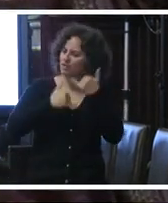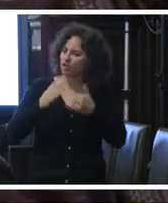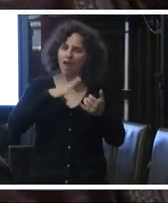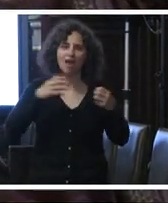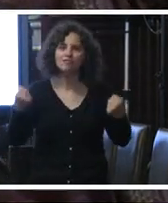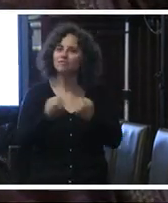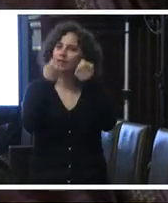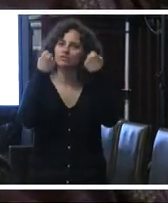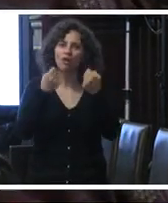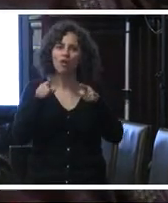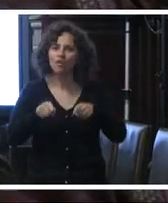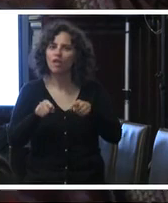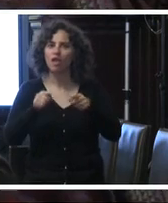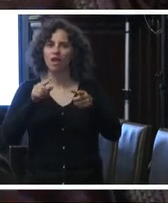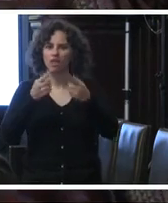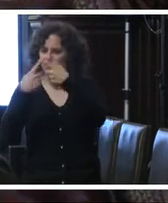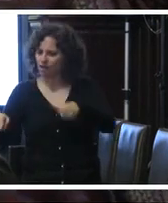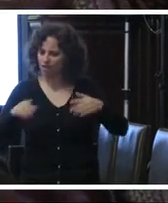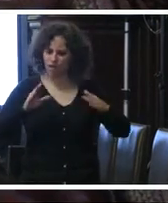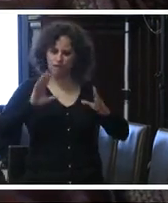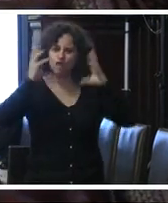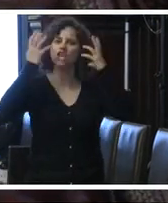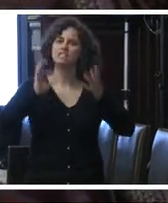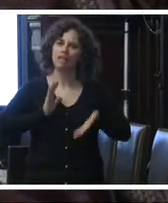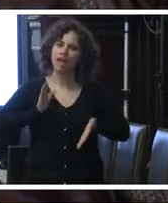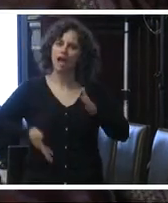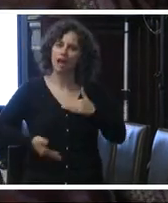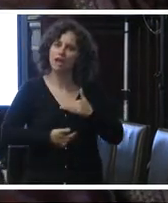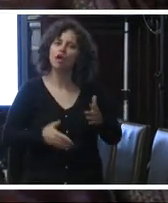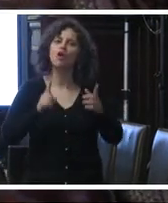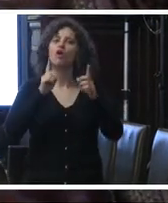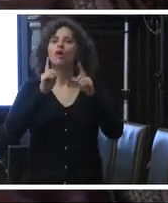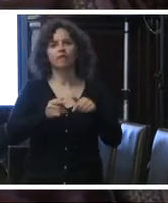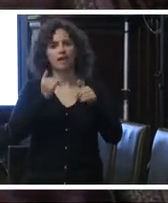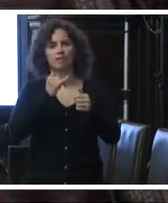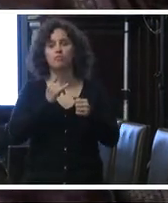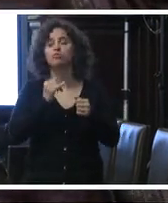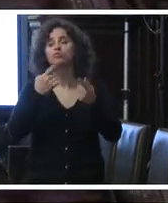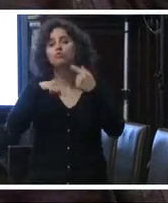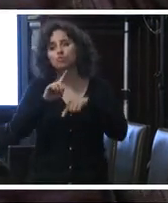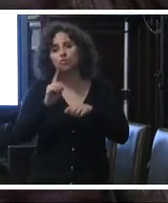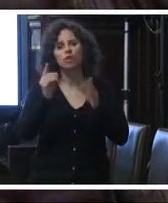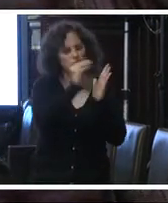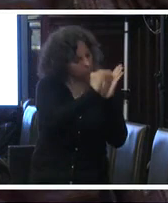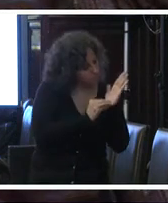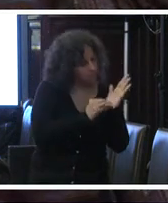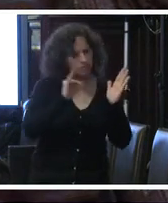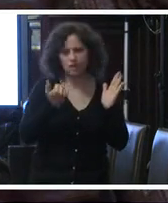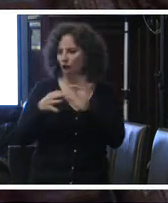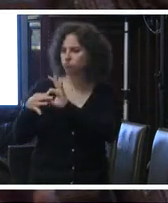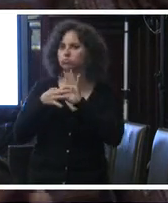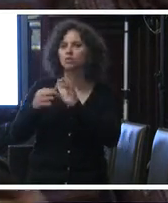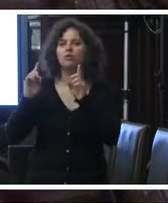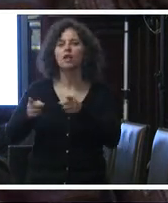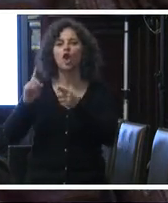impacto diferenciado de género y de la violencia de género en conflictos socioambientales, nosotras estamos en alianza